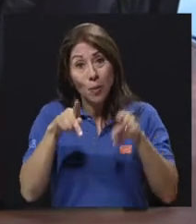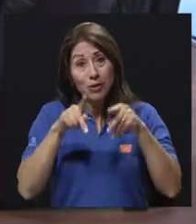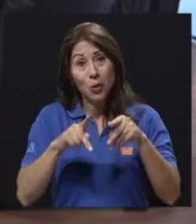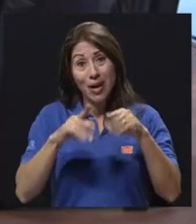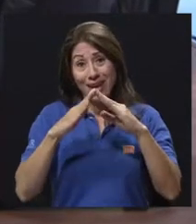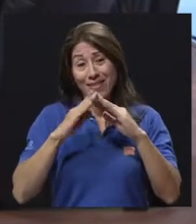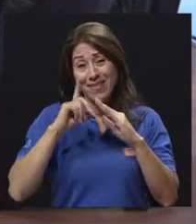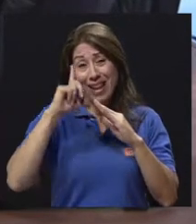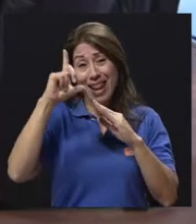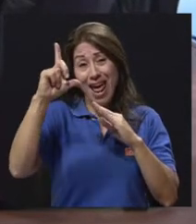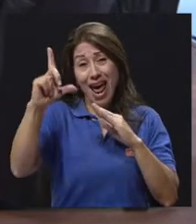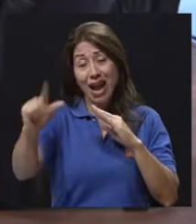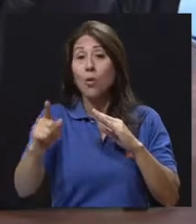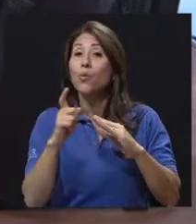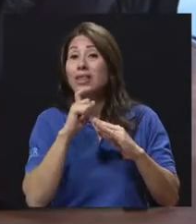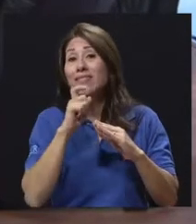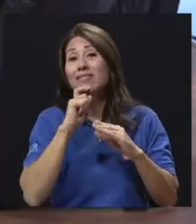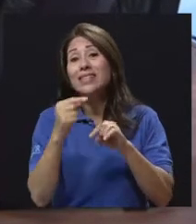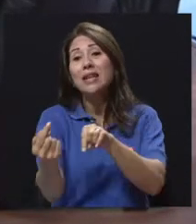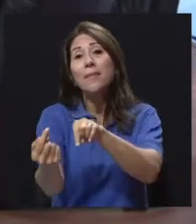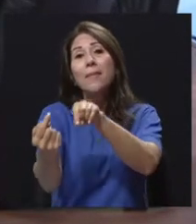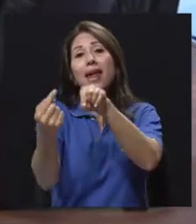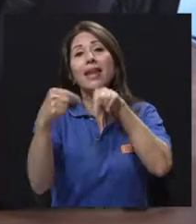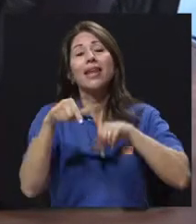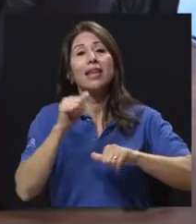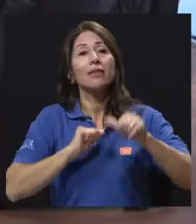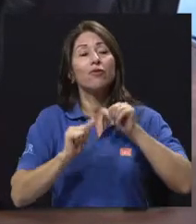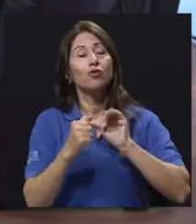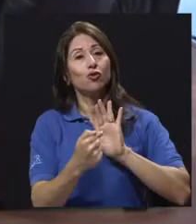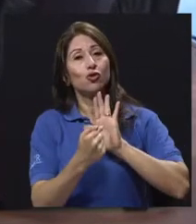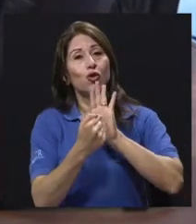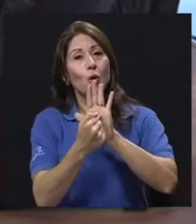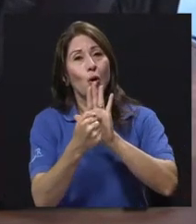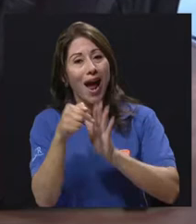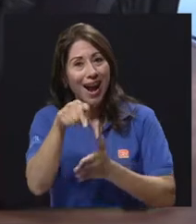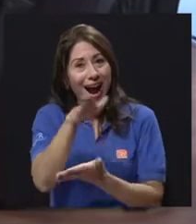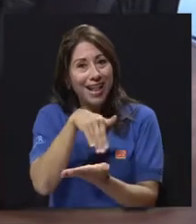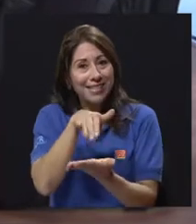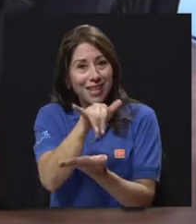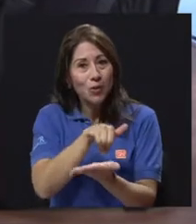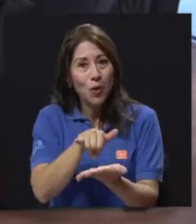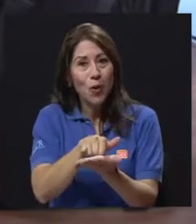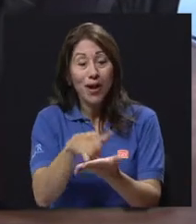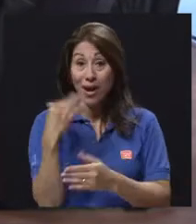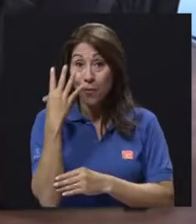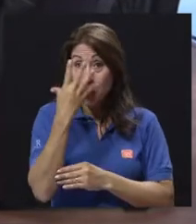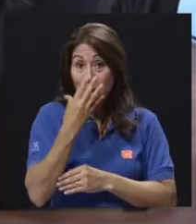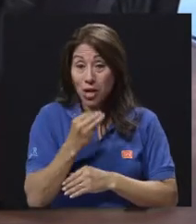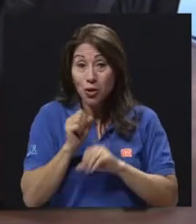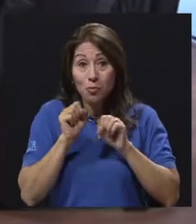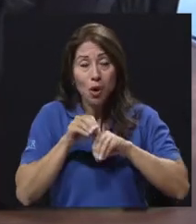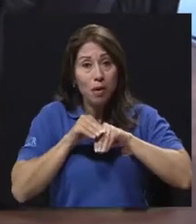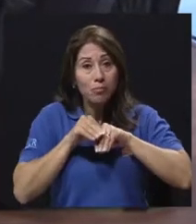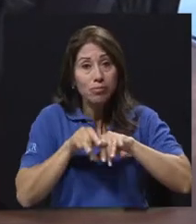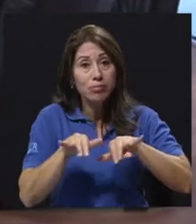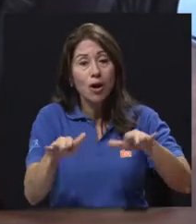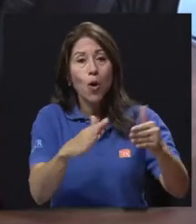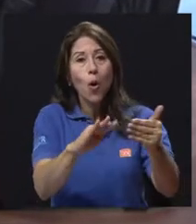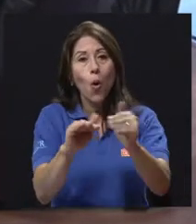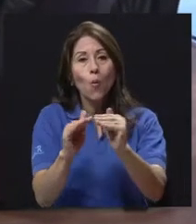largo venir como a una función acá, así al centro. Qué bonito sería como girarlo por las comunidades, ¿verdad? Hay